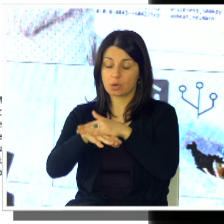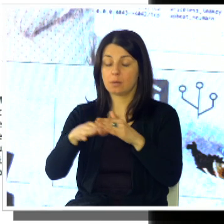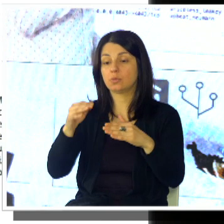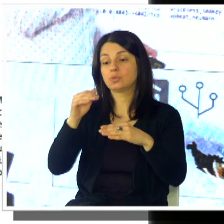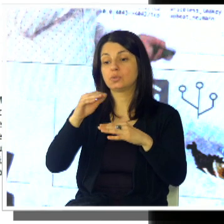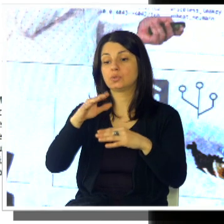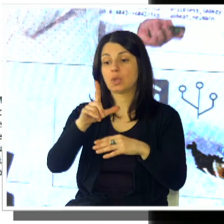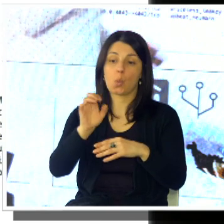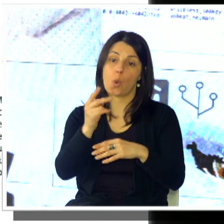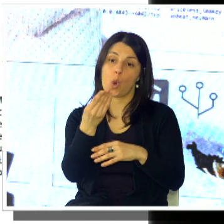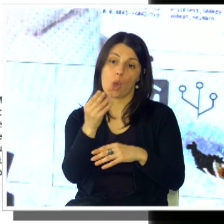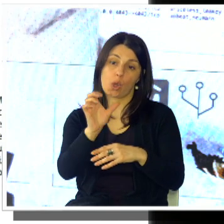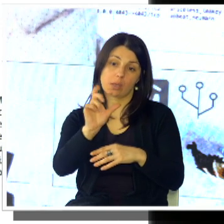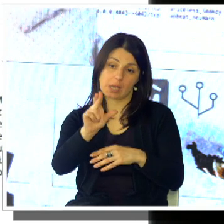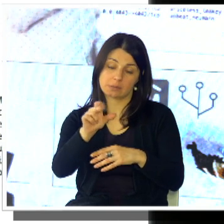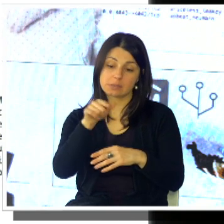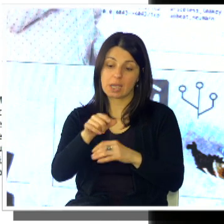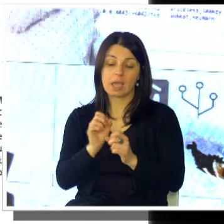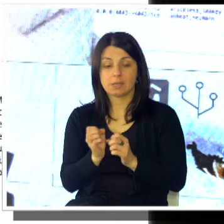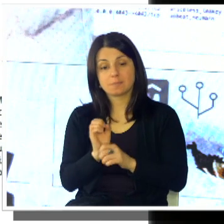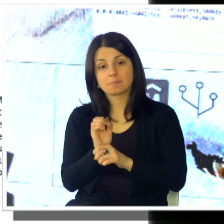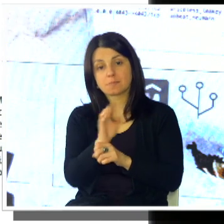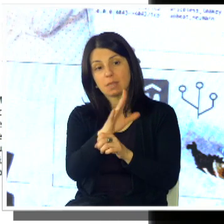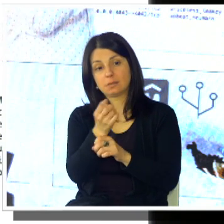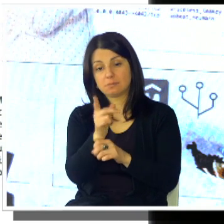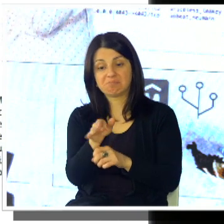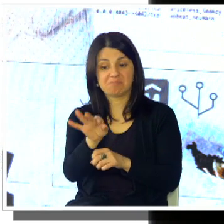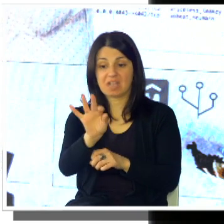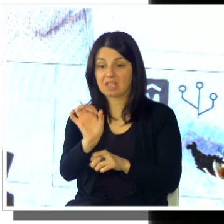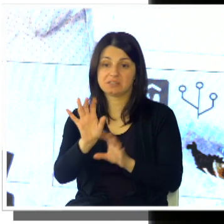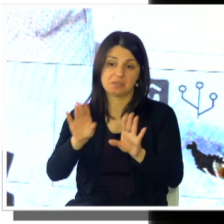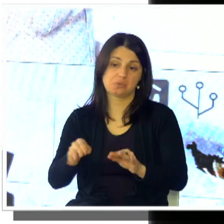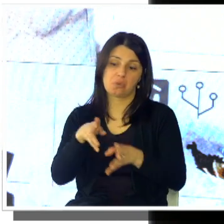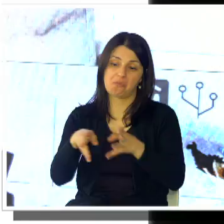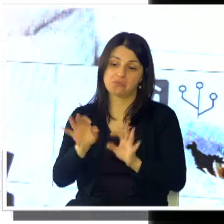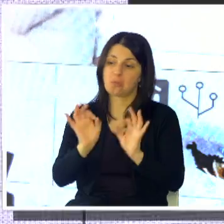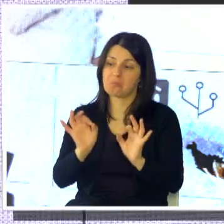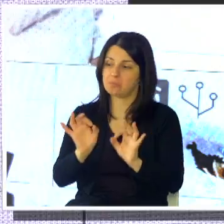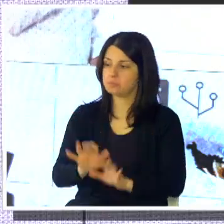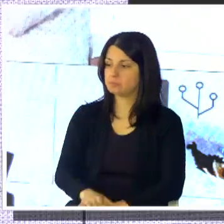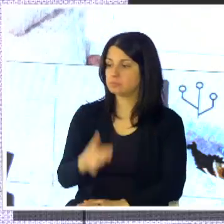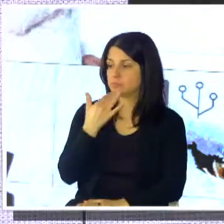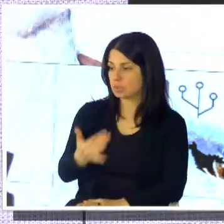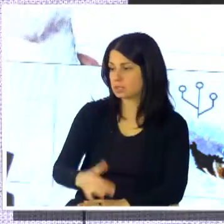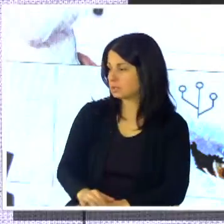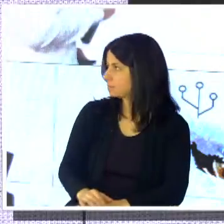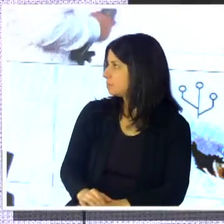contenedor Docker y ahí lanzamos el agente y todo funciona como se desea. Muchas gracias.